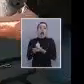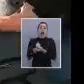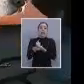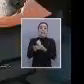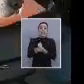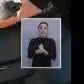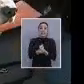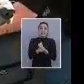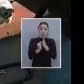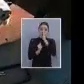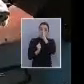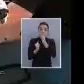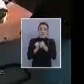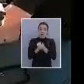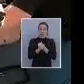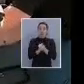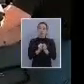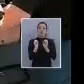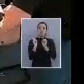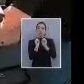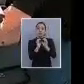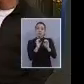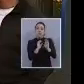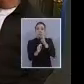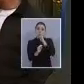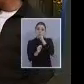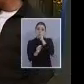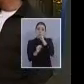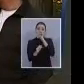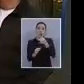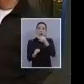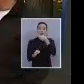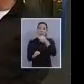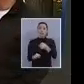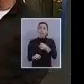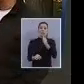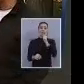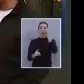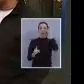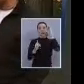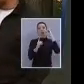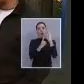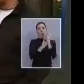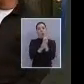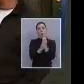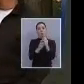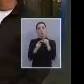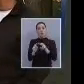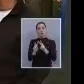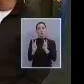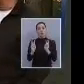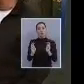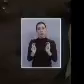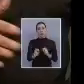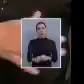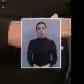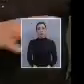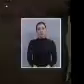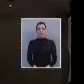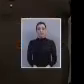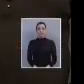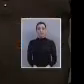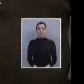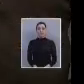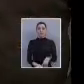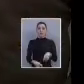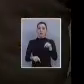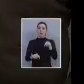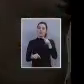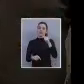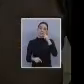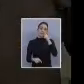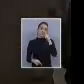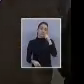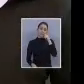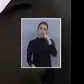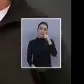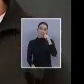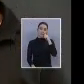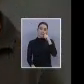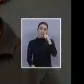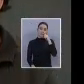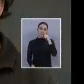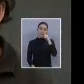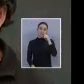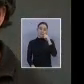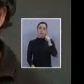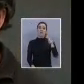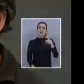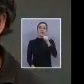Su acompañante y adiestrador de perros concuerda que hay falta de cultura en esta materia. El hecho raya más que nada en